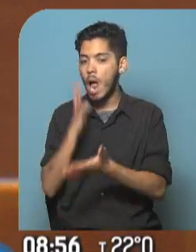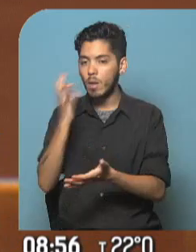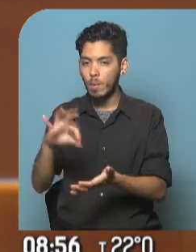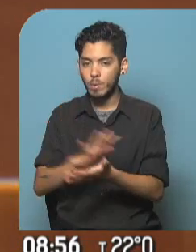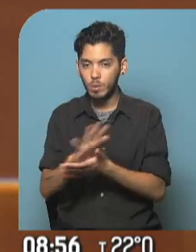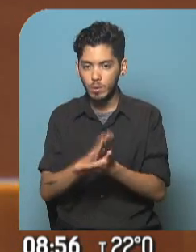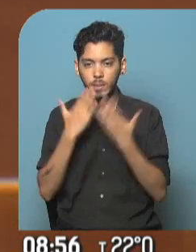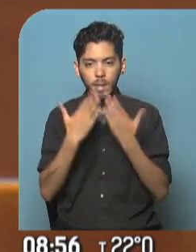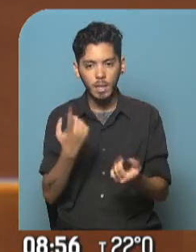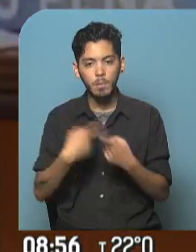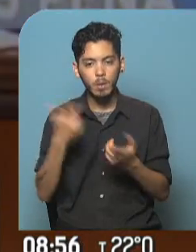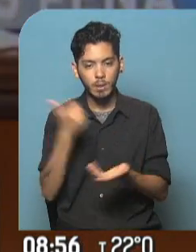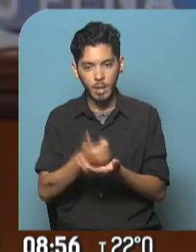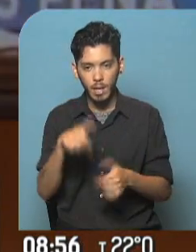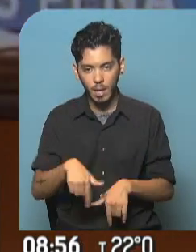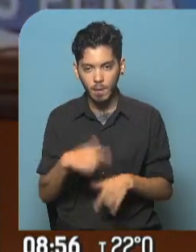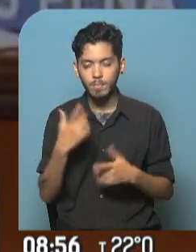argentino gracias por esto en la televisión gracias a ustedes por la invitación